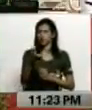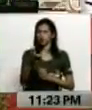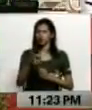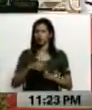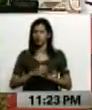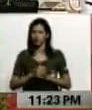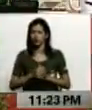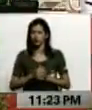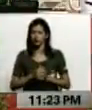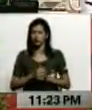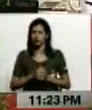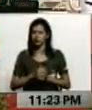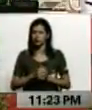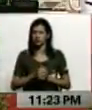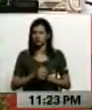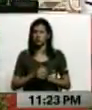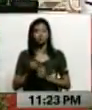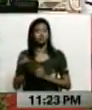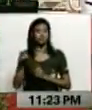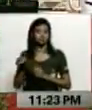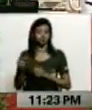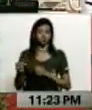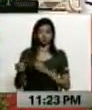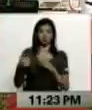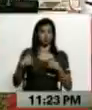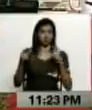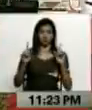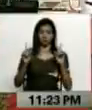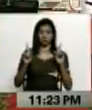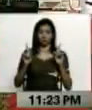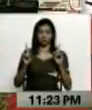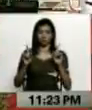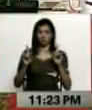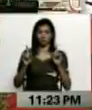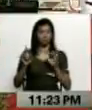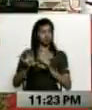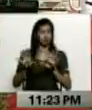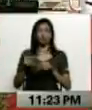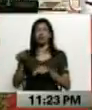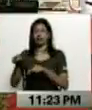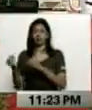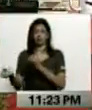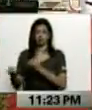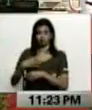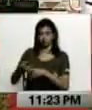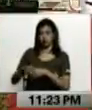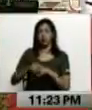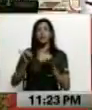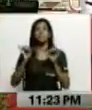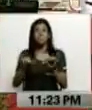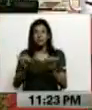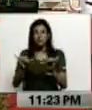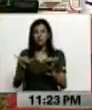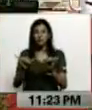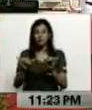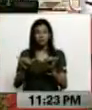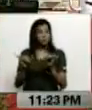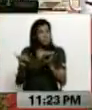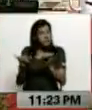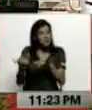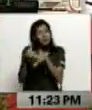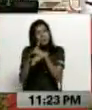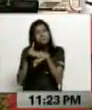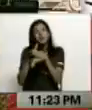vivito esto lo escribió el vivito una donación en esta oportunidad él mismo